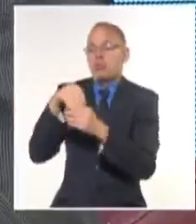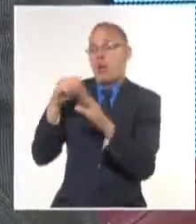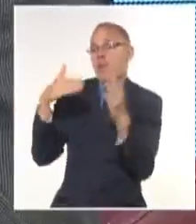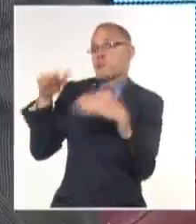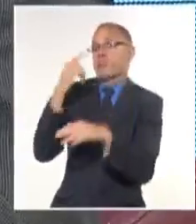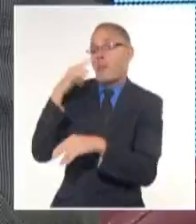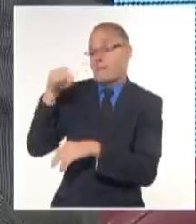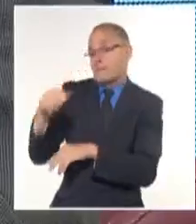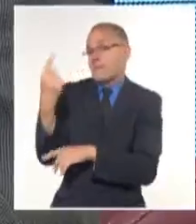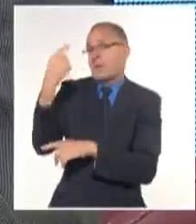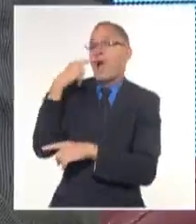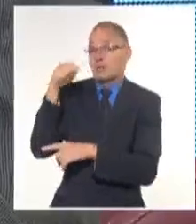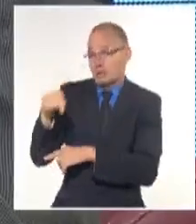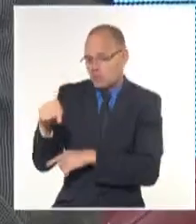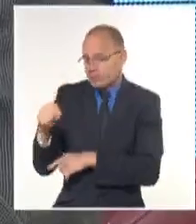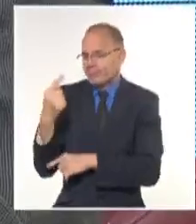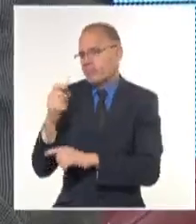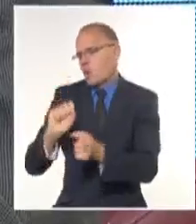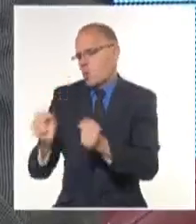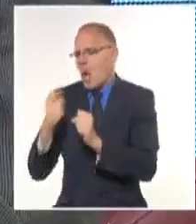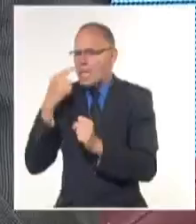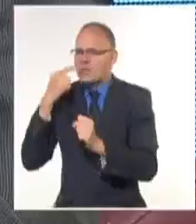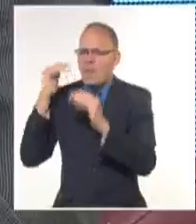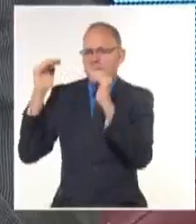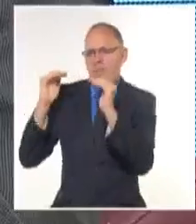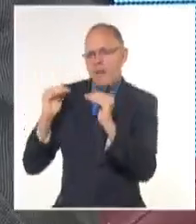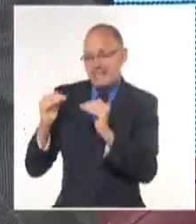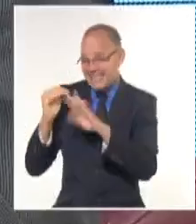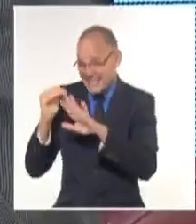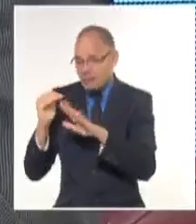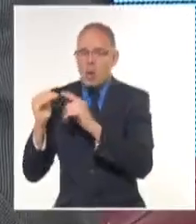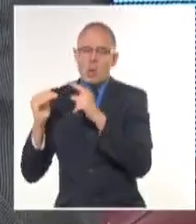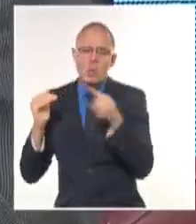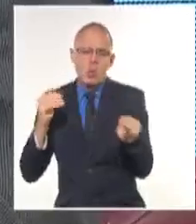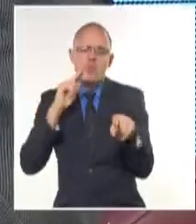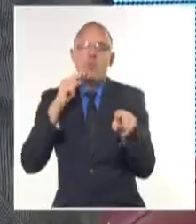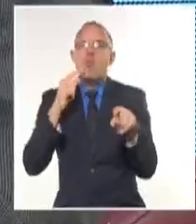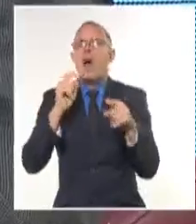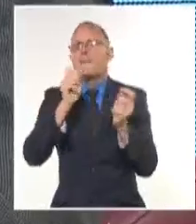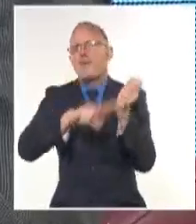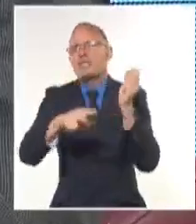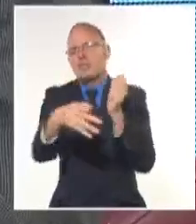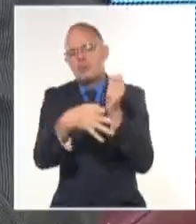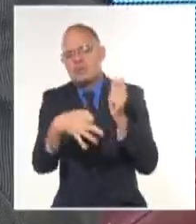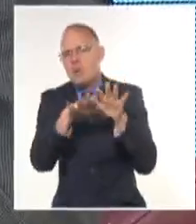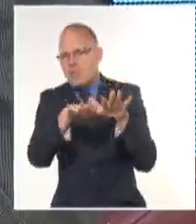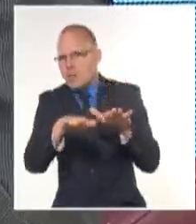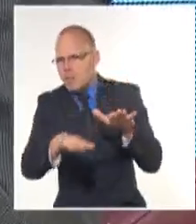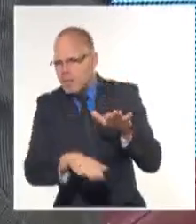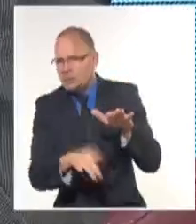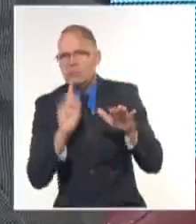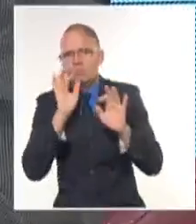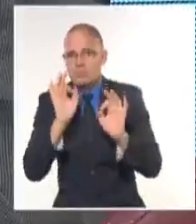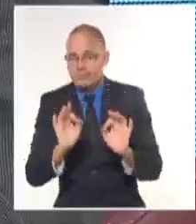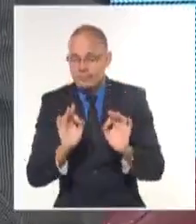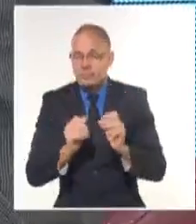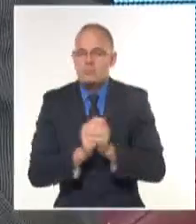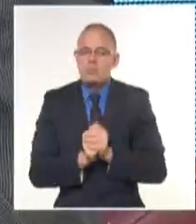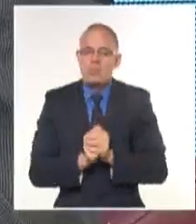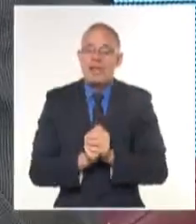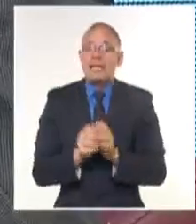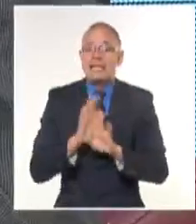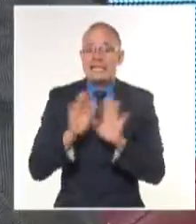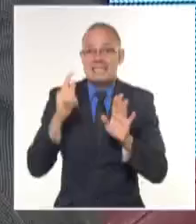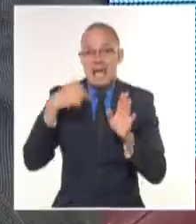finanzas y precios, a nivel de los territorios y también en las unidades presupuestadas, que es donde se desarrolla, vinculado, como se ve en la